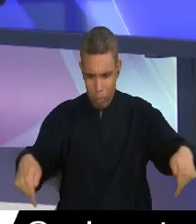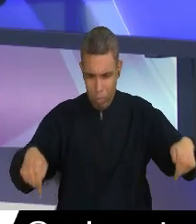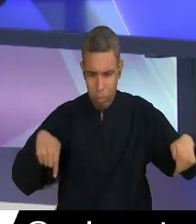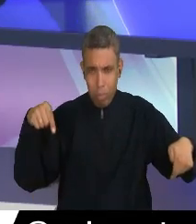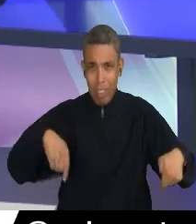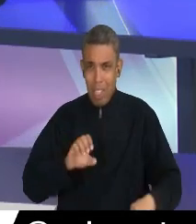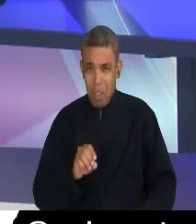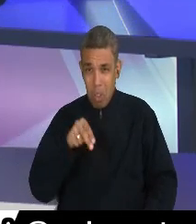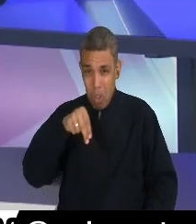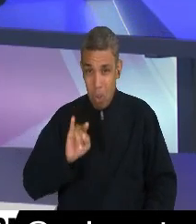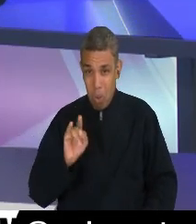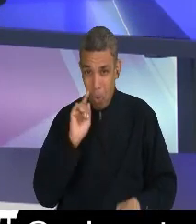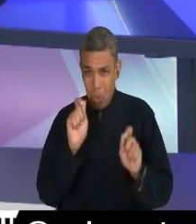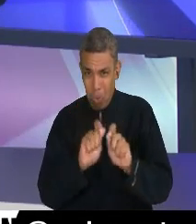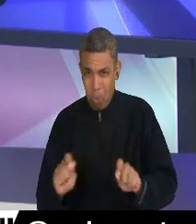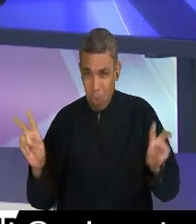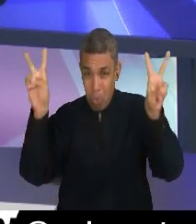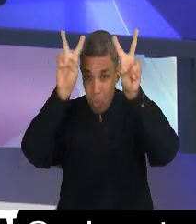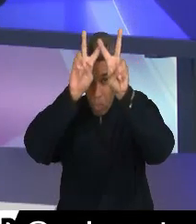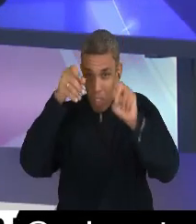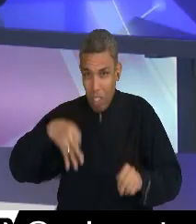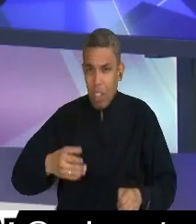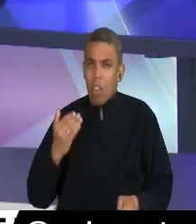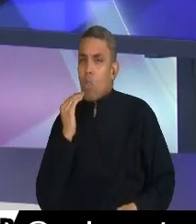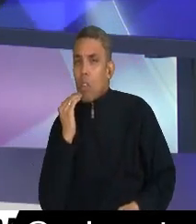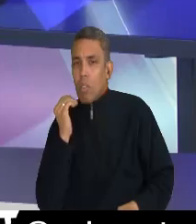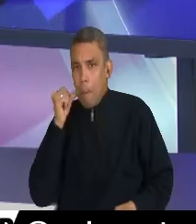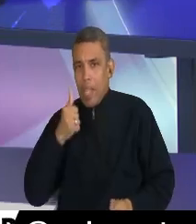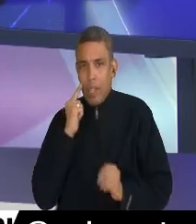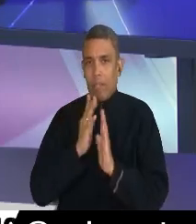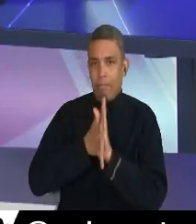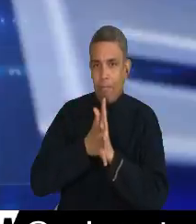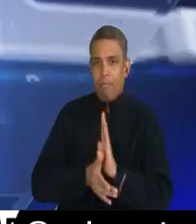A continuación, conozca otros hechos que son noticia en la ciudad y en la región.